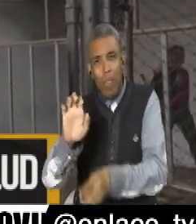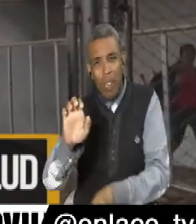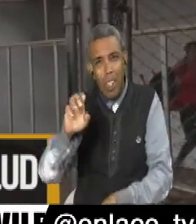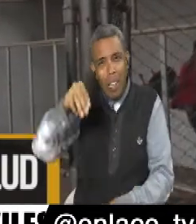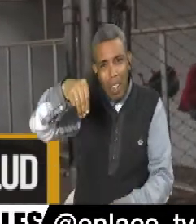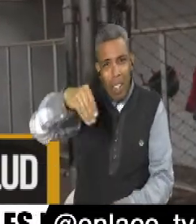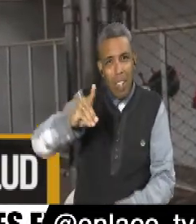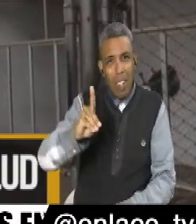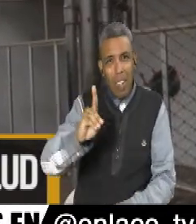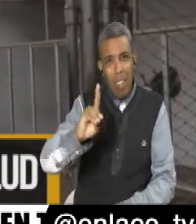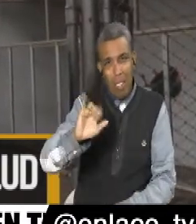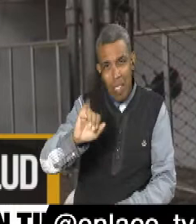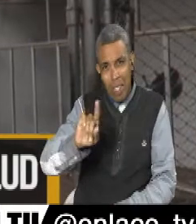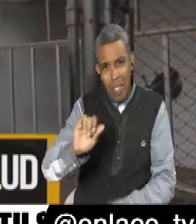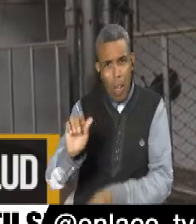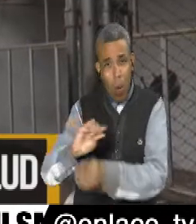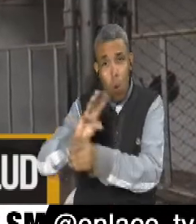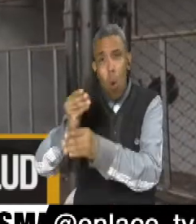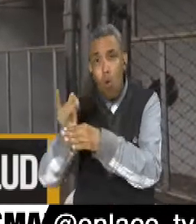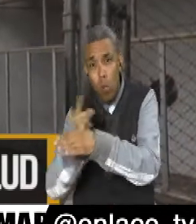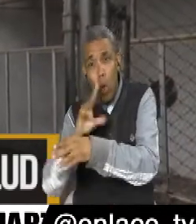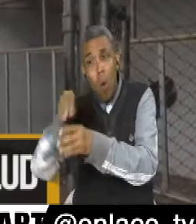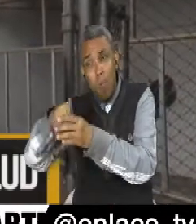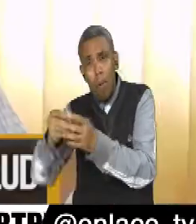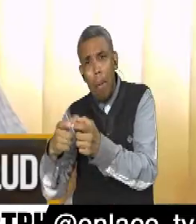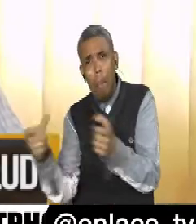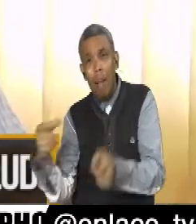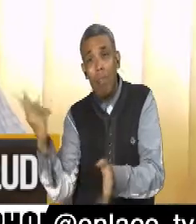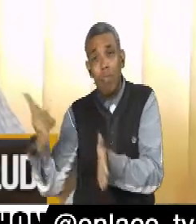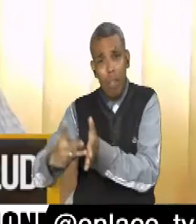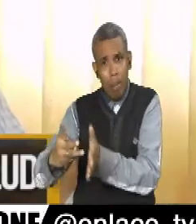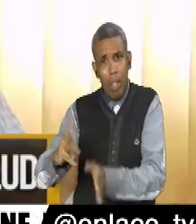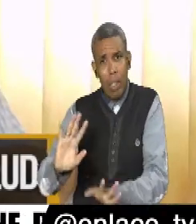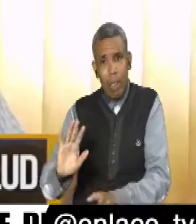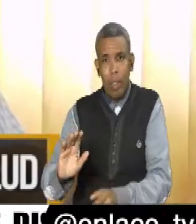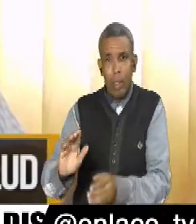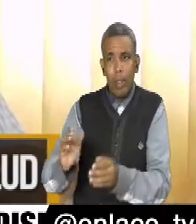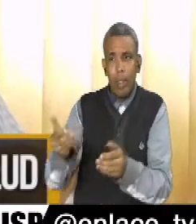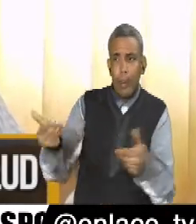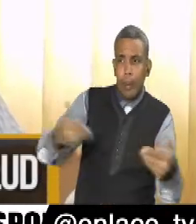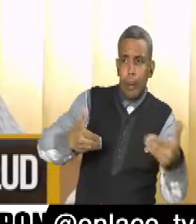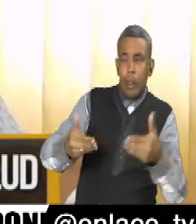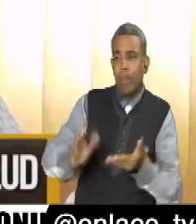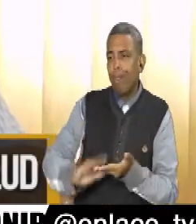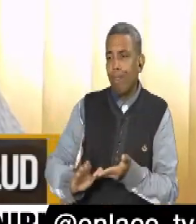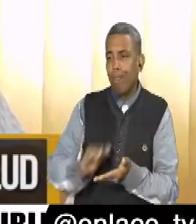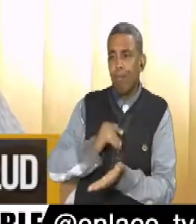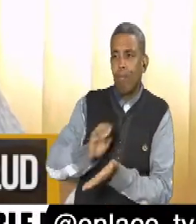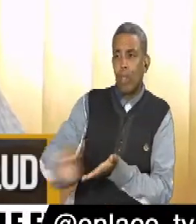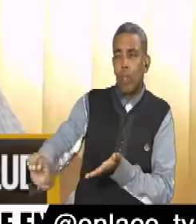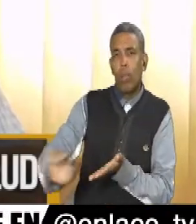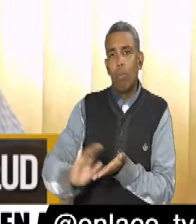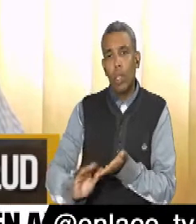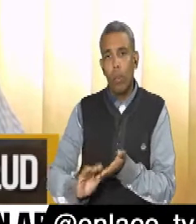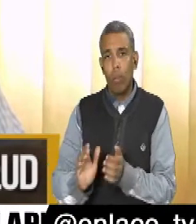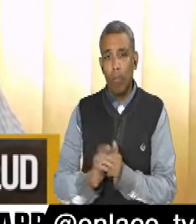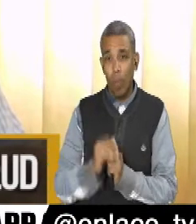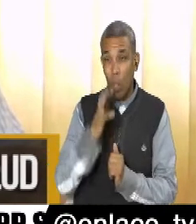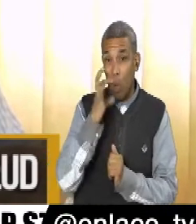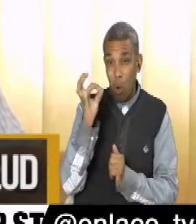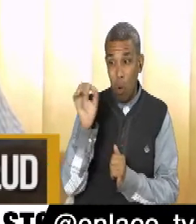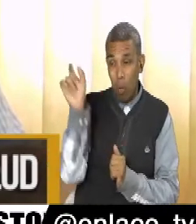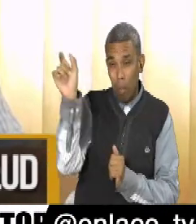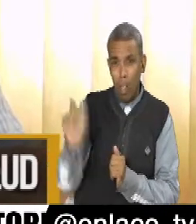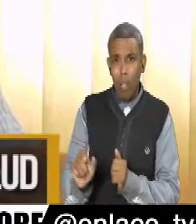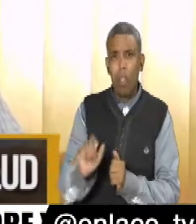las consecuencias de la falta de seriedad de una persona, de un abogado, el doctor Jorge Olano, que no hace sino firmar acuerdos de